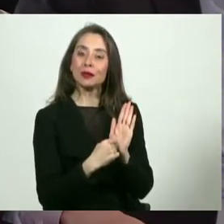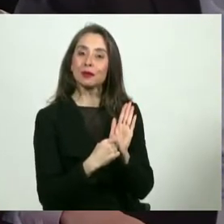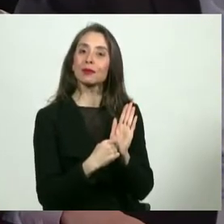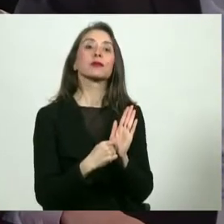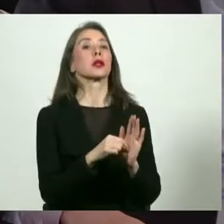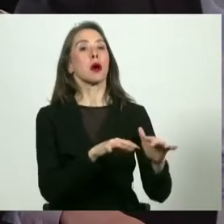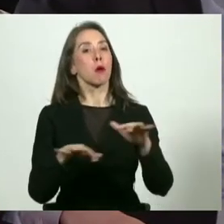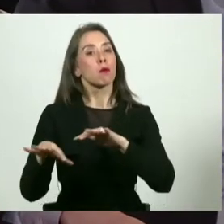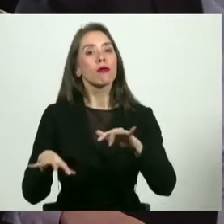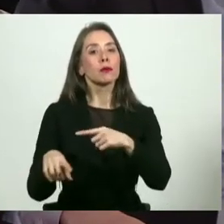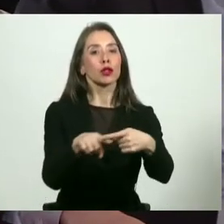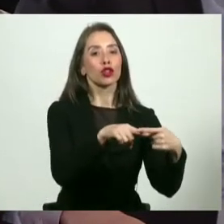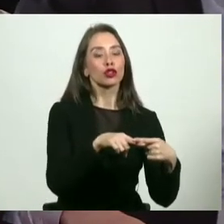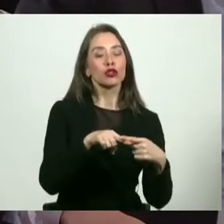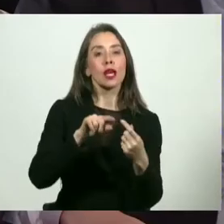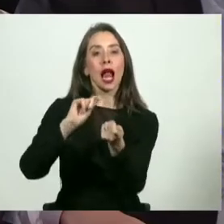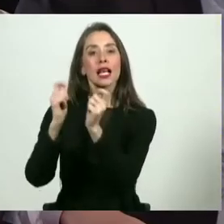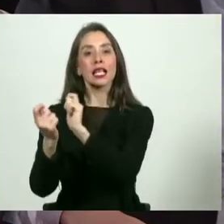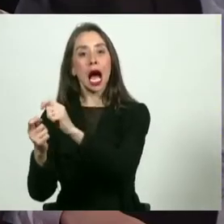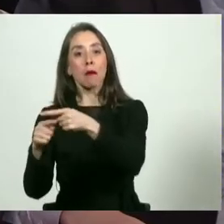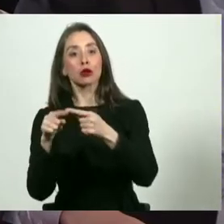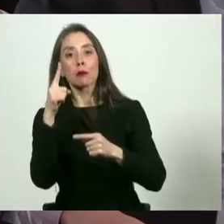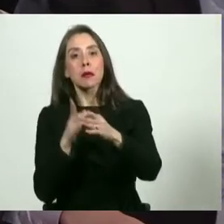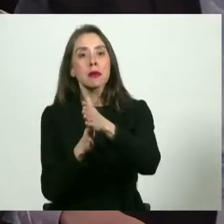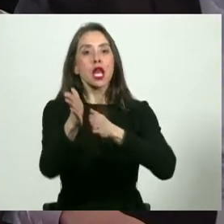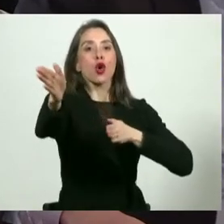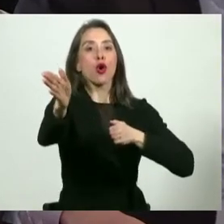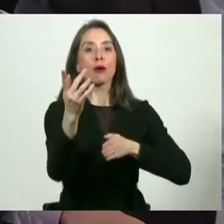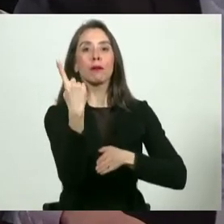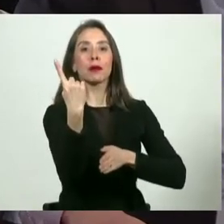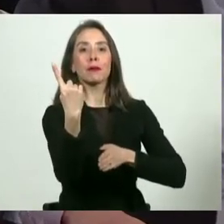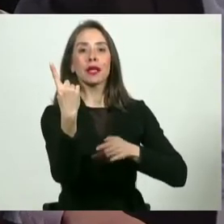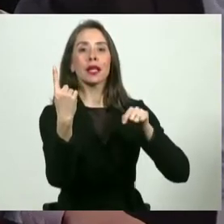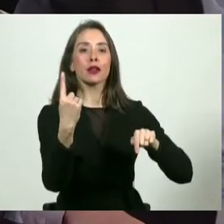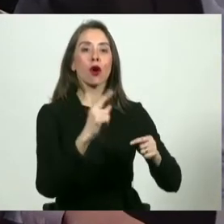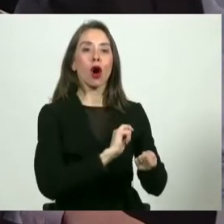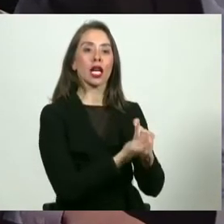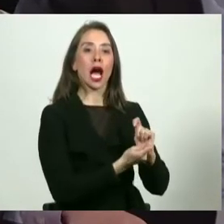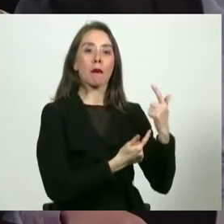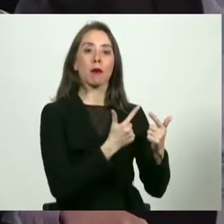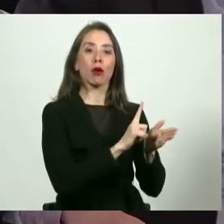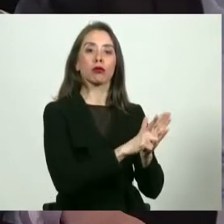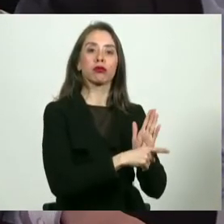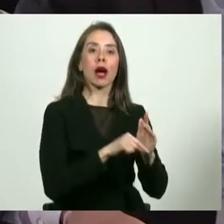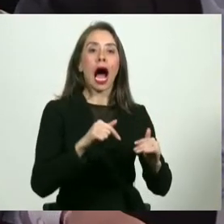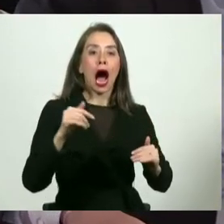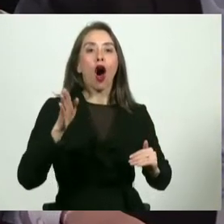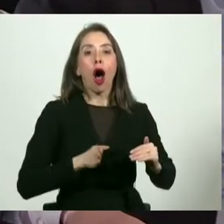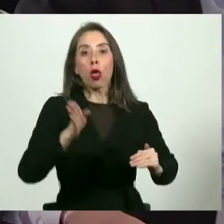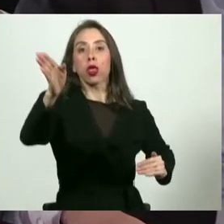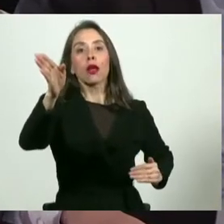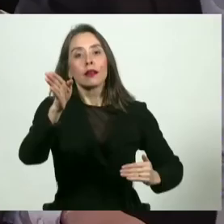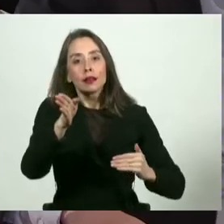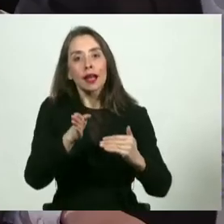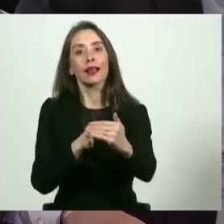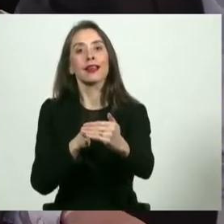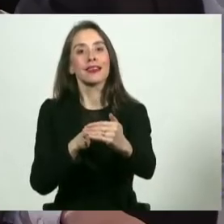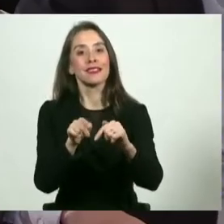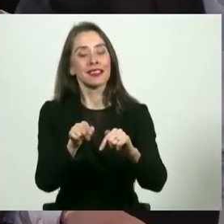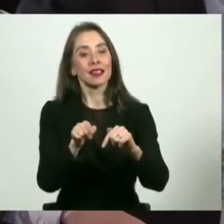Los movimientos sociales, los cambios sociales se adelantan muchas veces a los cambios políticos, que es lo que ahora hay que encauzar en este